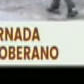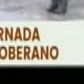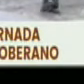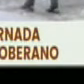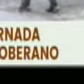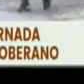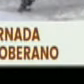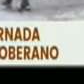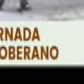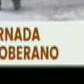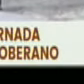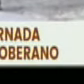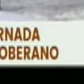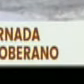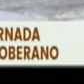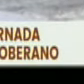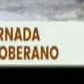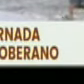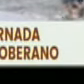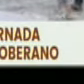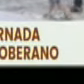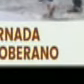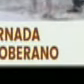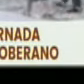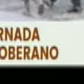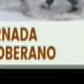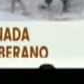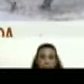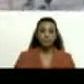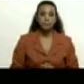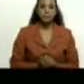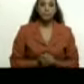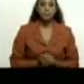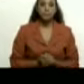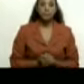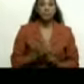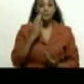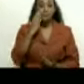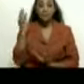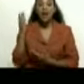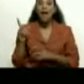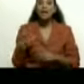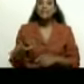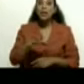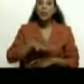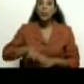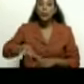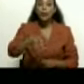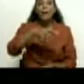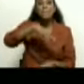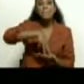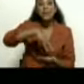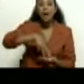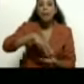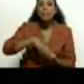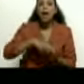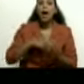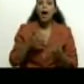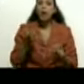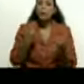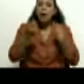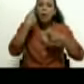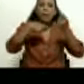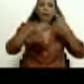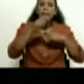estas jornadas que están enviando a los productores agropecuarios, una jornada integral en proteínas, salud y